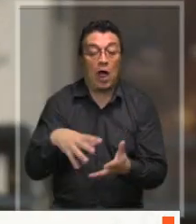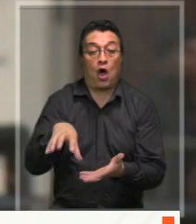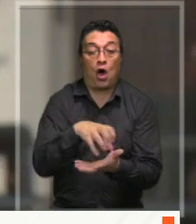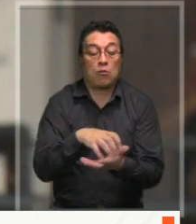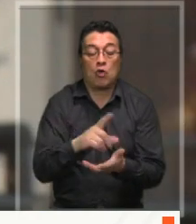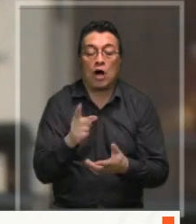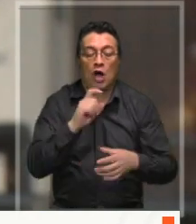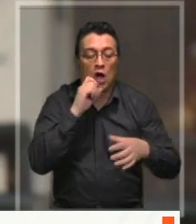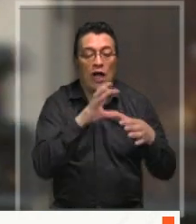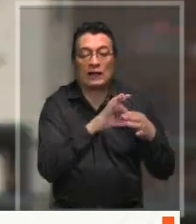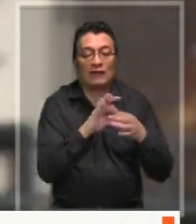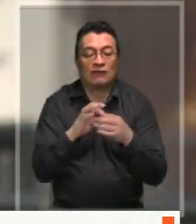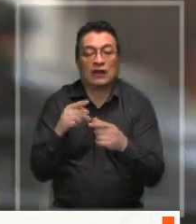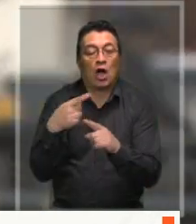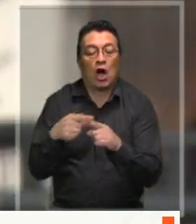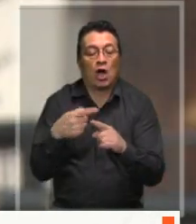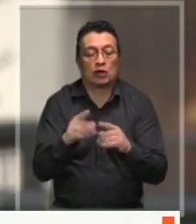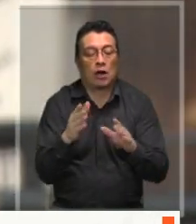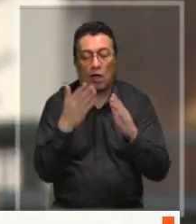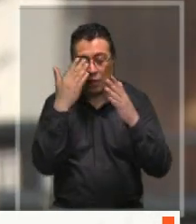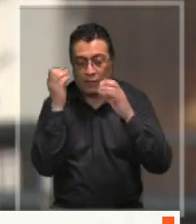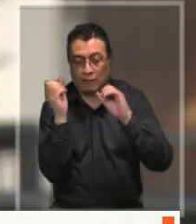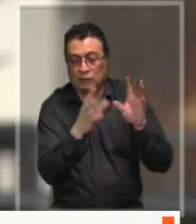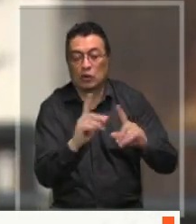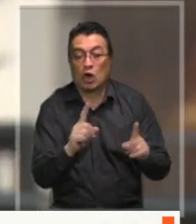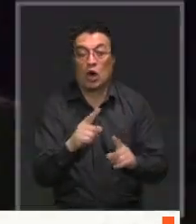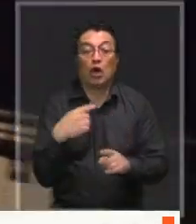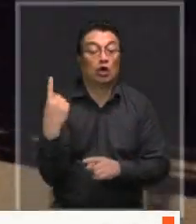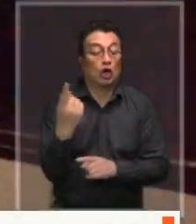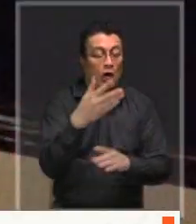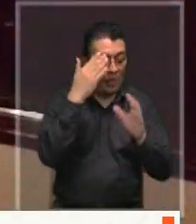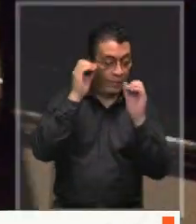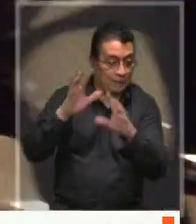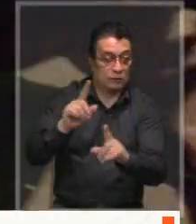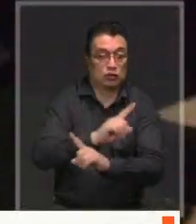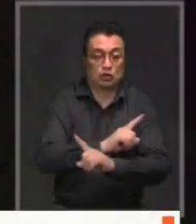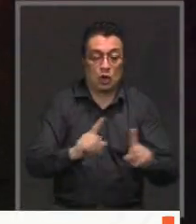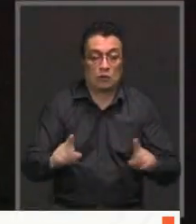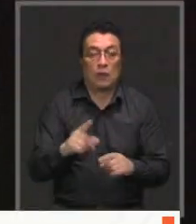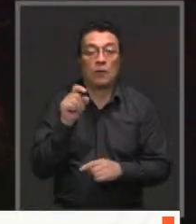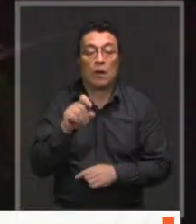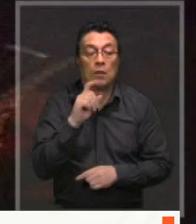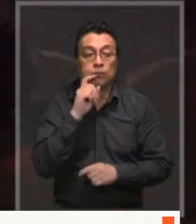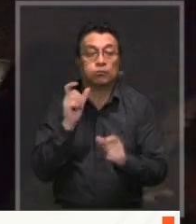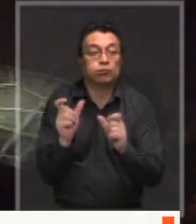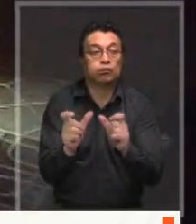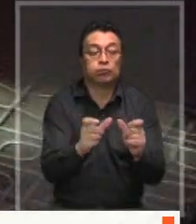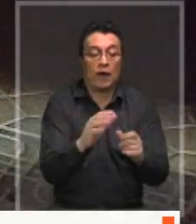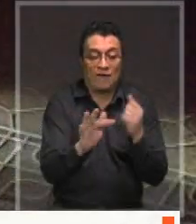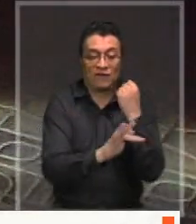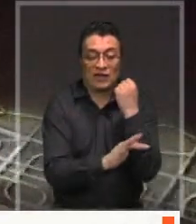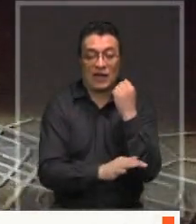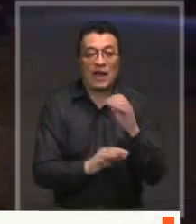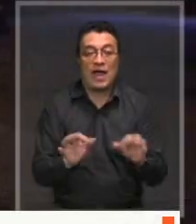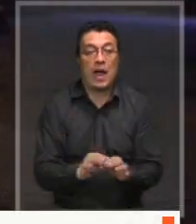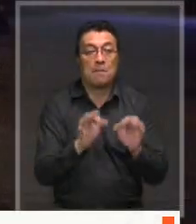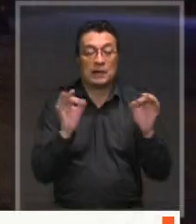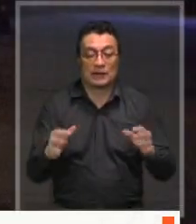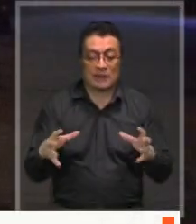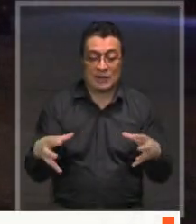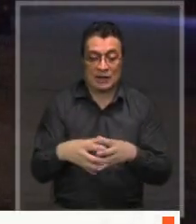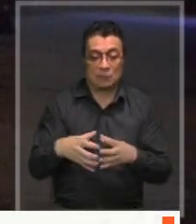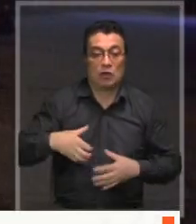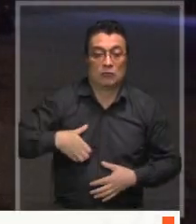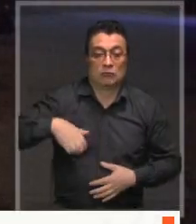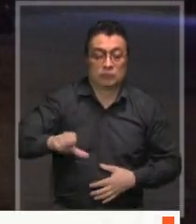significar dejar atrás a las demás. Nadie va a quedar atrás. El plan contiene fiscales especializados, equipos de PDI